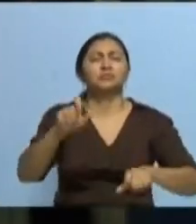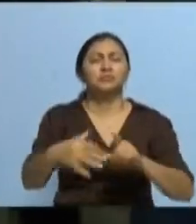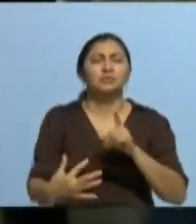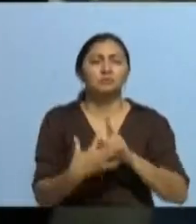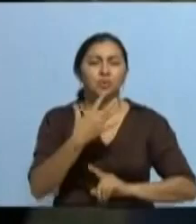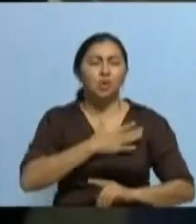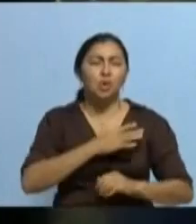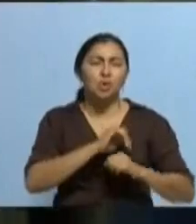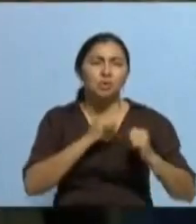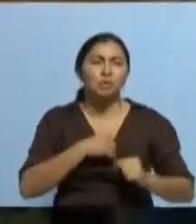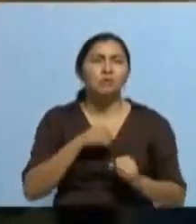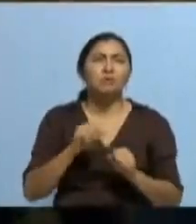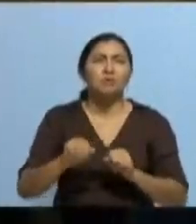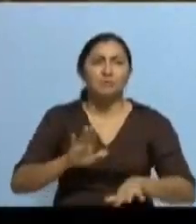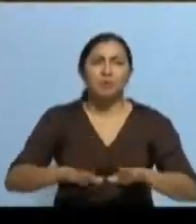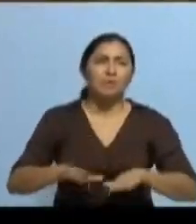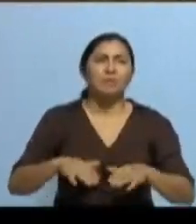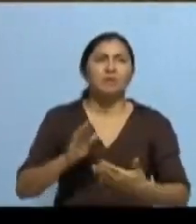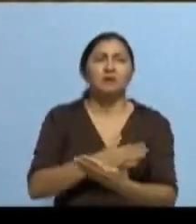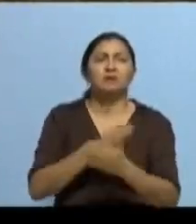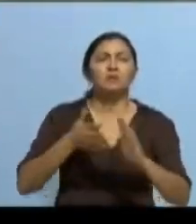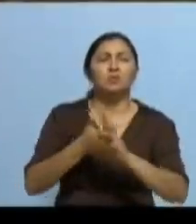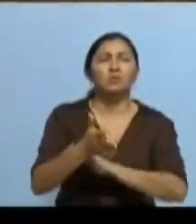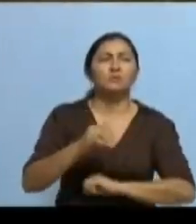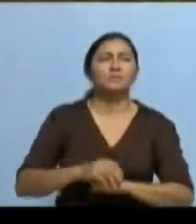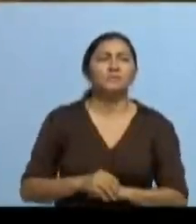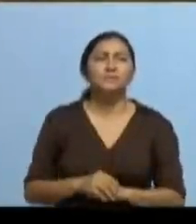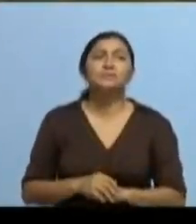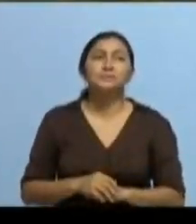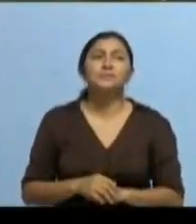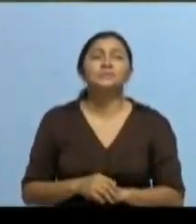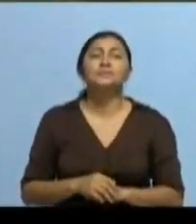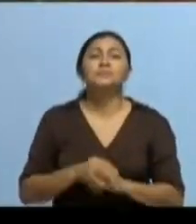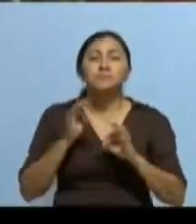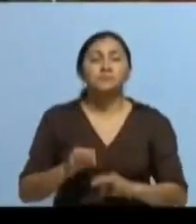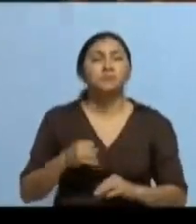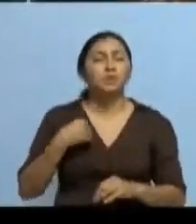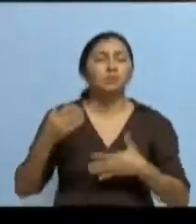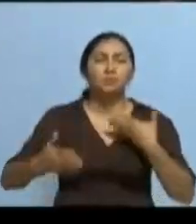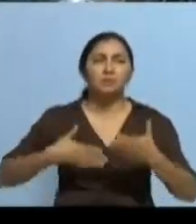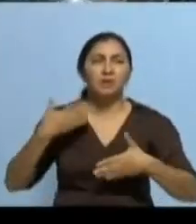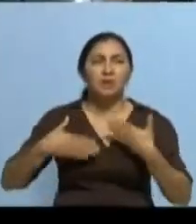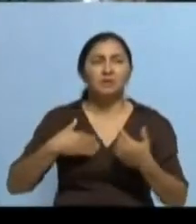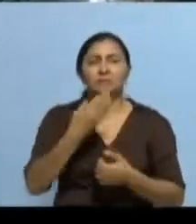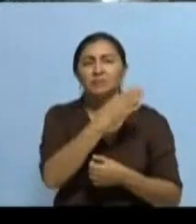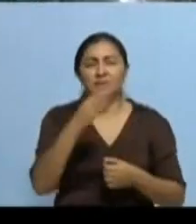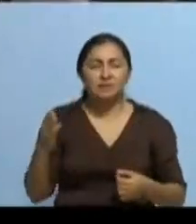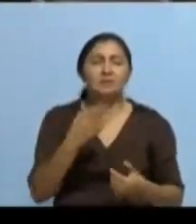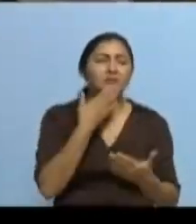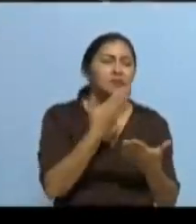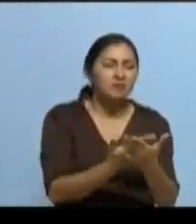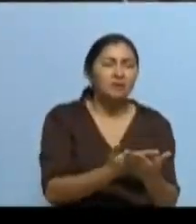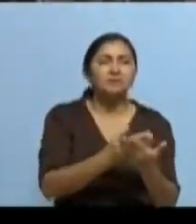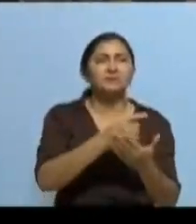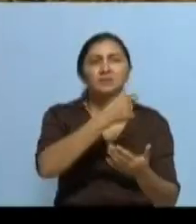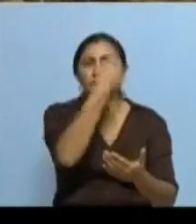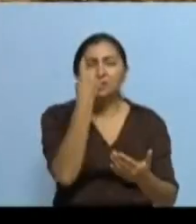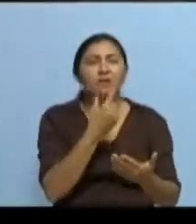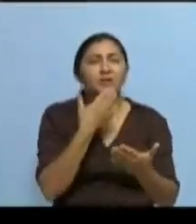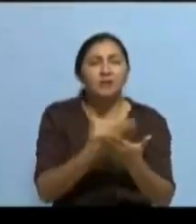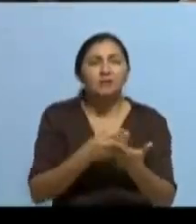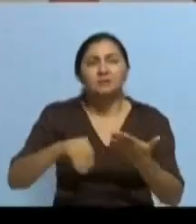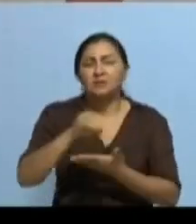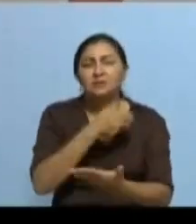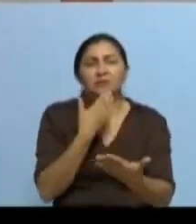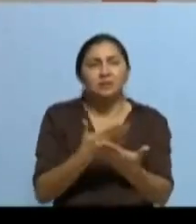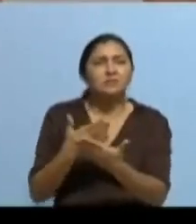de todos los barranquilleros y a los que les encanta el carnaval. No, la verdad es que siempre estoy agradecido con Barranquilla, con Soledad, con el Atlántico, porque siempre en la época